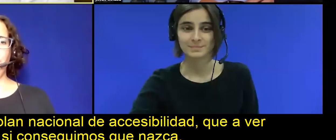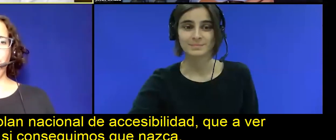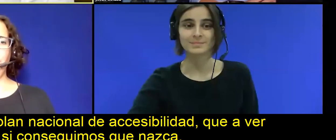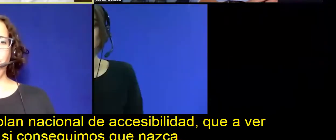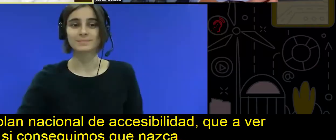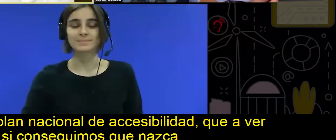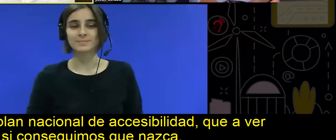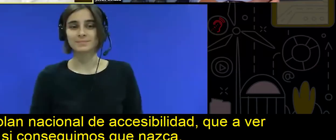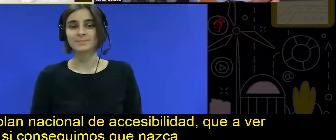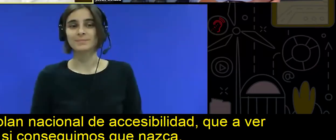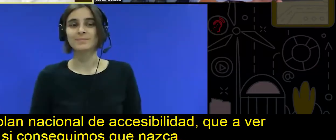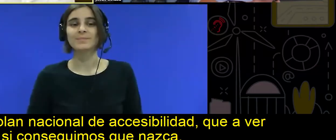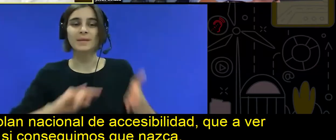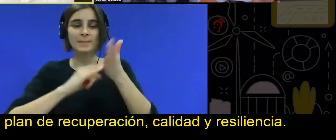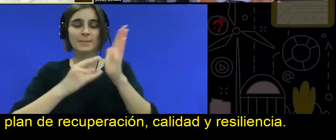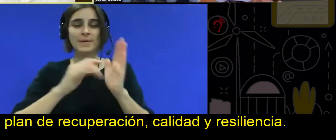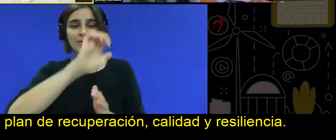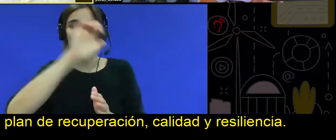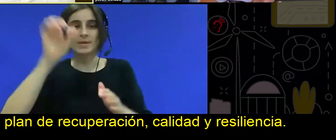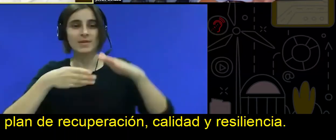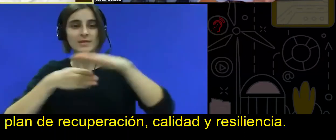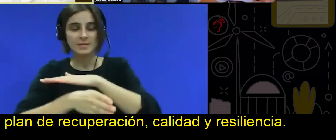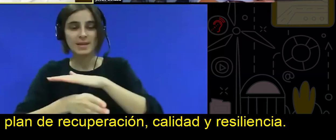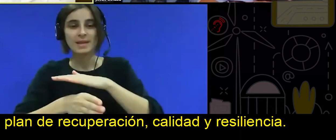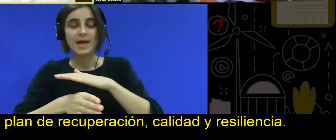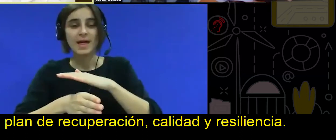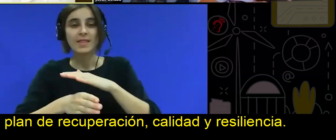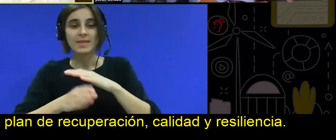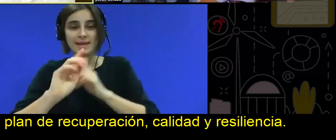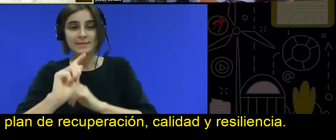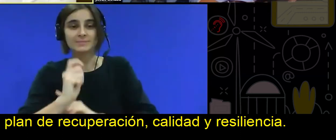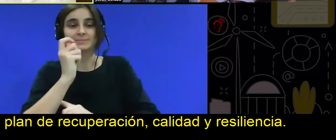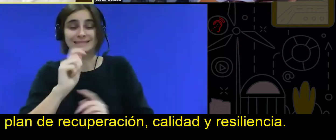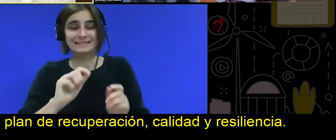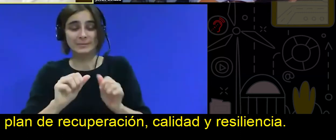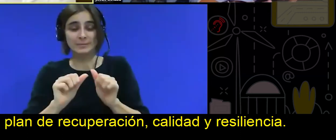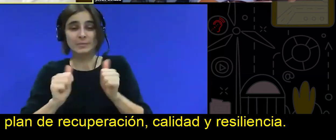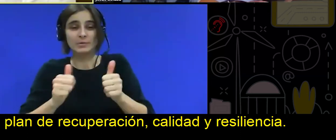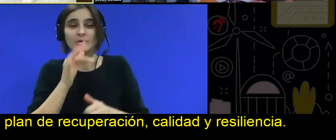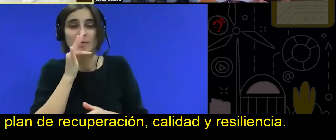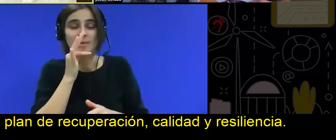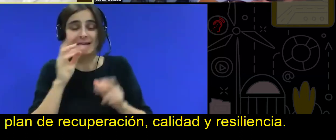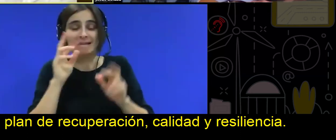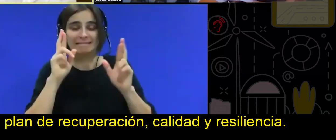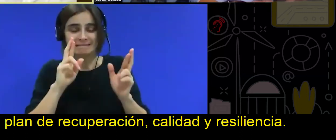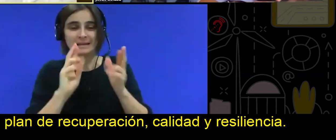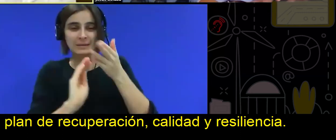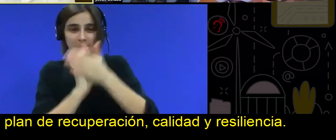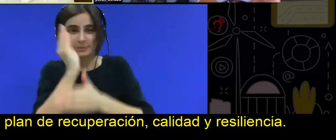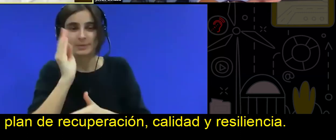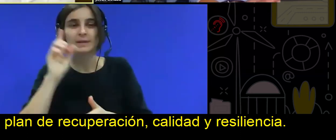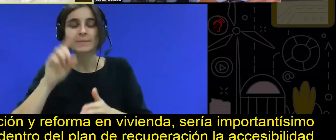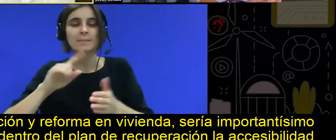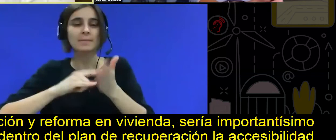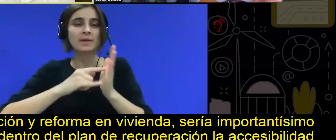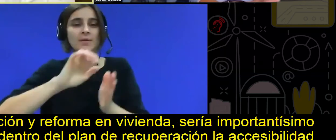a ver si conseguimos que nazca. Estamos con el Plan de Recuperación, Calidad y Resiliencia, que yo creo puede ser una gran oportunidad para introducir